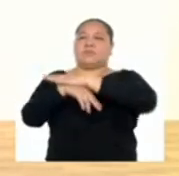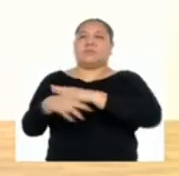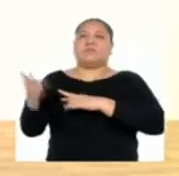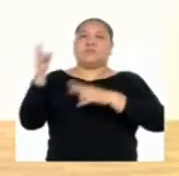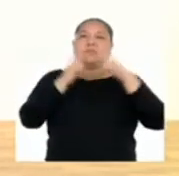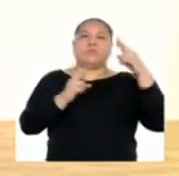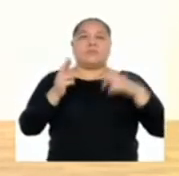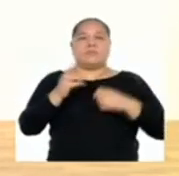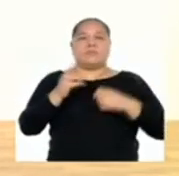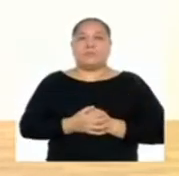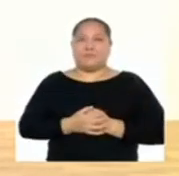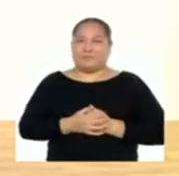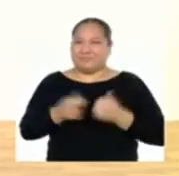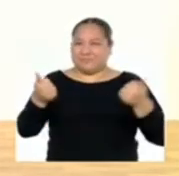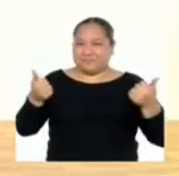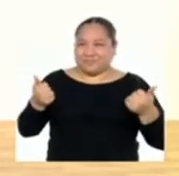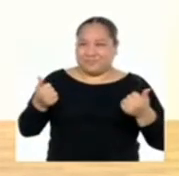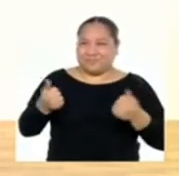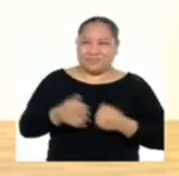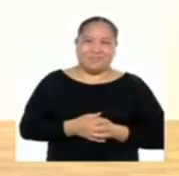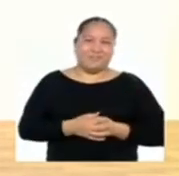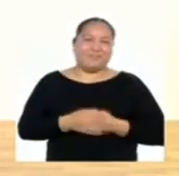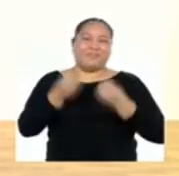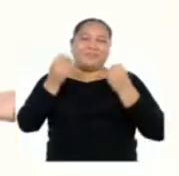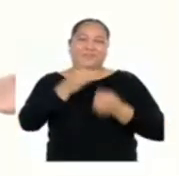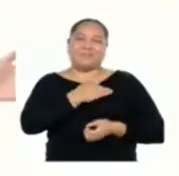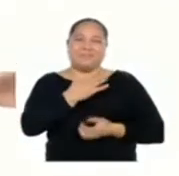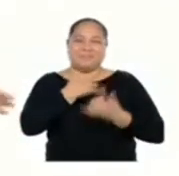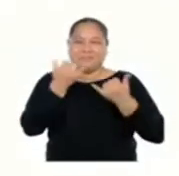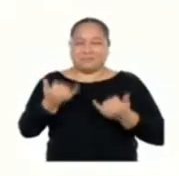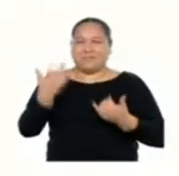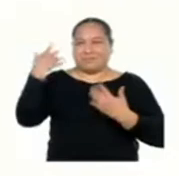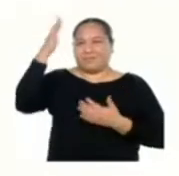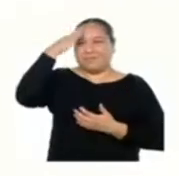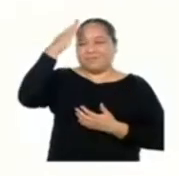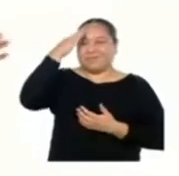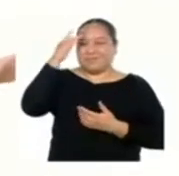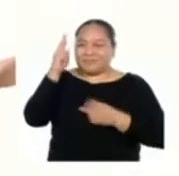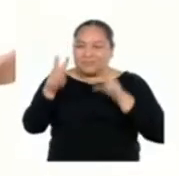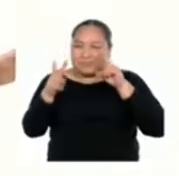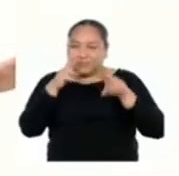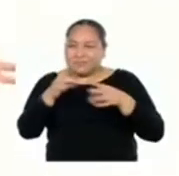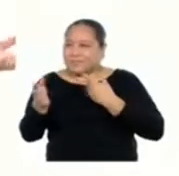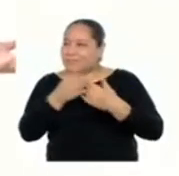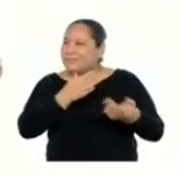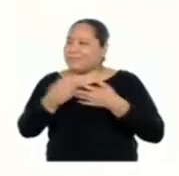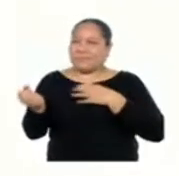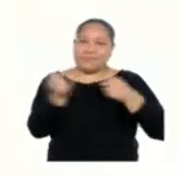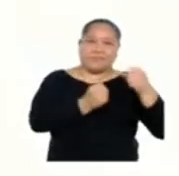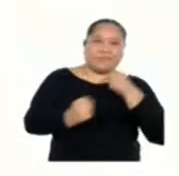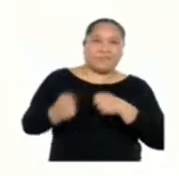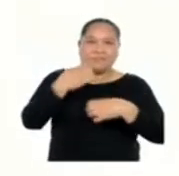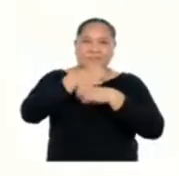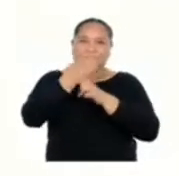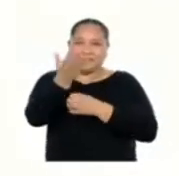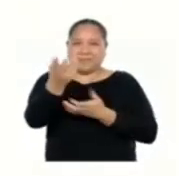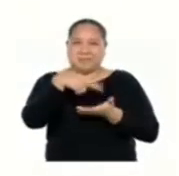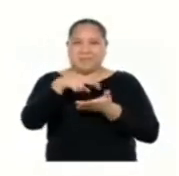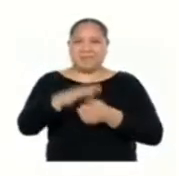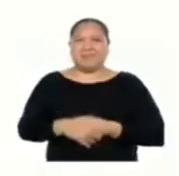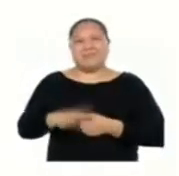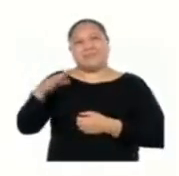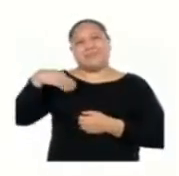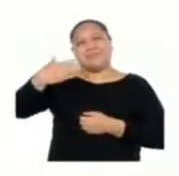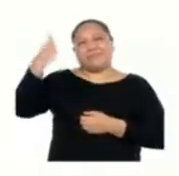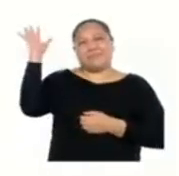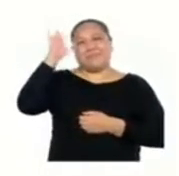Y regreso. ¿Qué tal? ¿Cómo se han sentido hoy día? Ya saben que pueden inspirarse en cualquier movimiento para crear su propia secuencia. Nos vemos